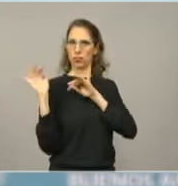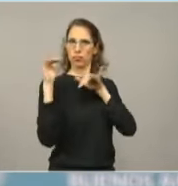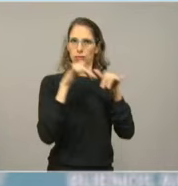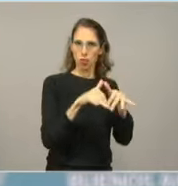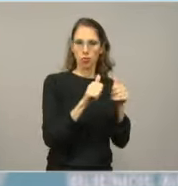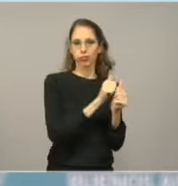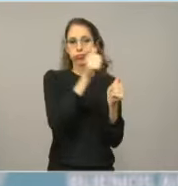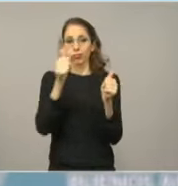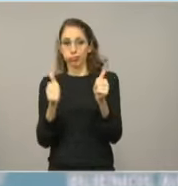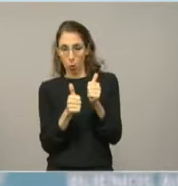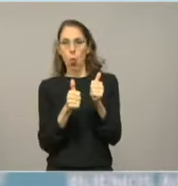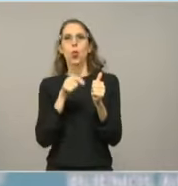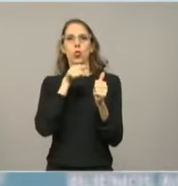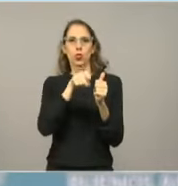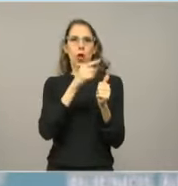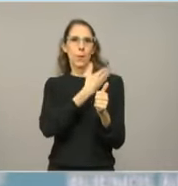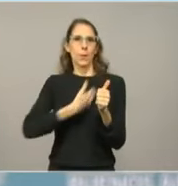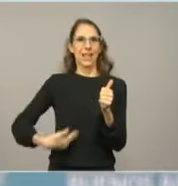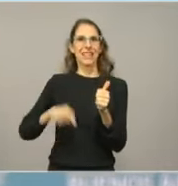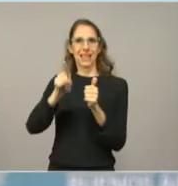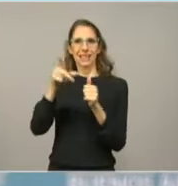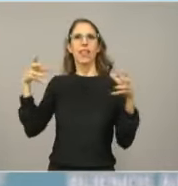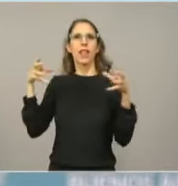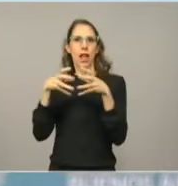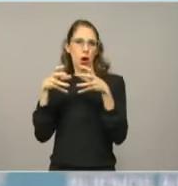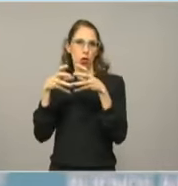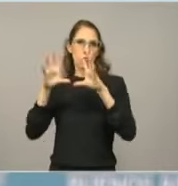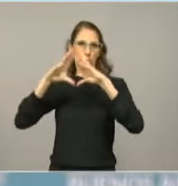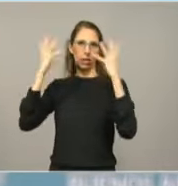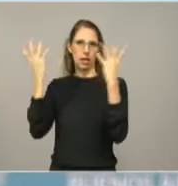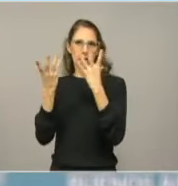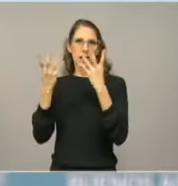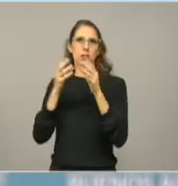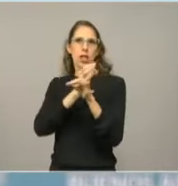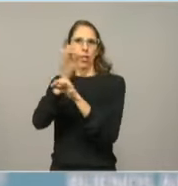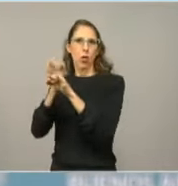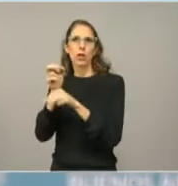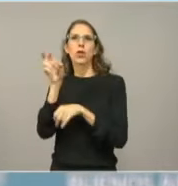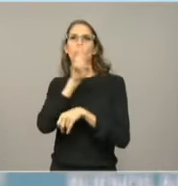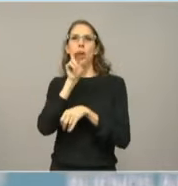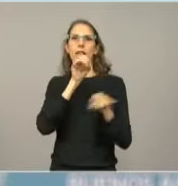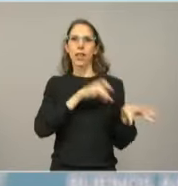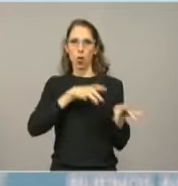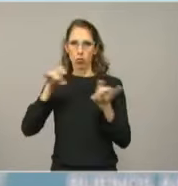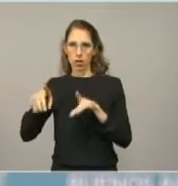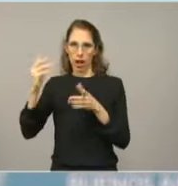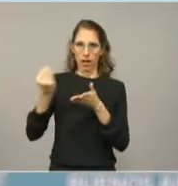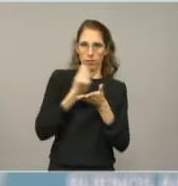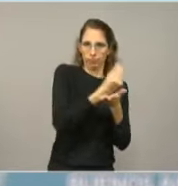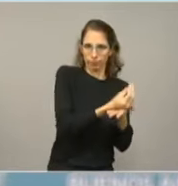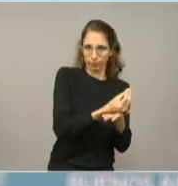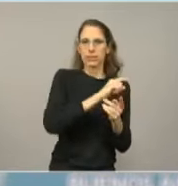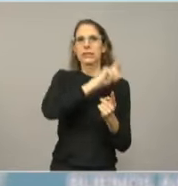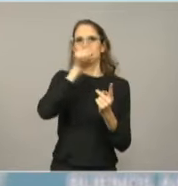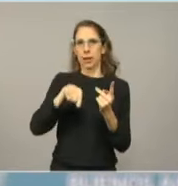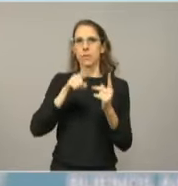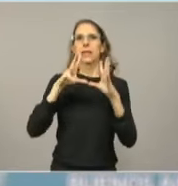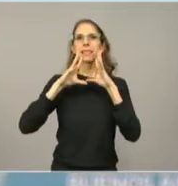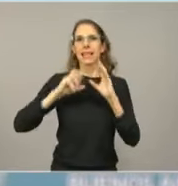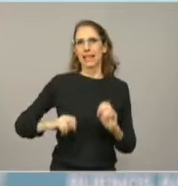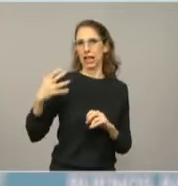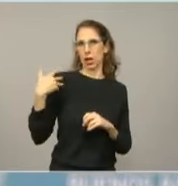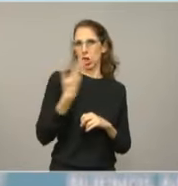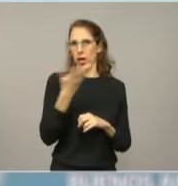a la la presidenta de La Internacional de la educación Susan hopwood de Australia el secretario general de la internacional de la